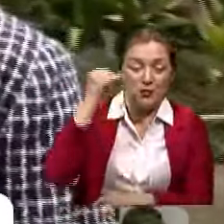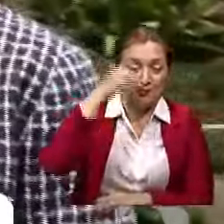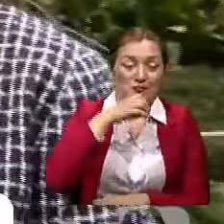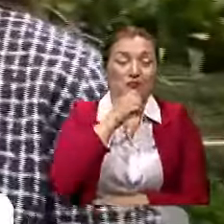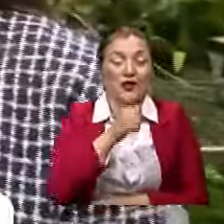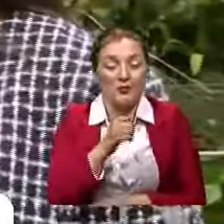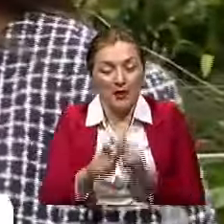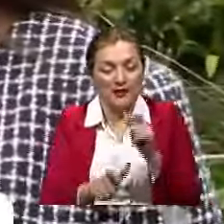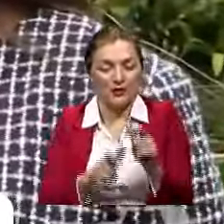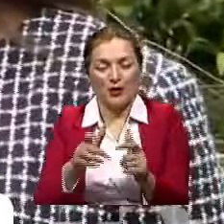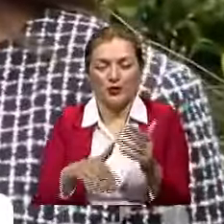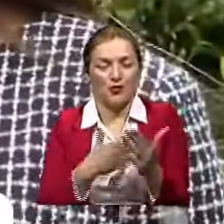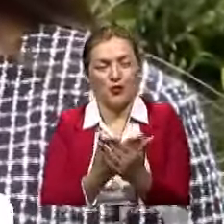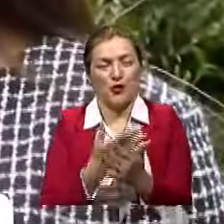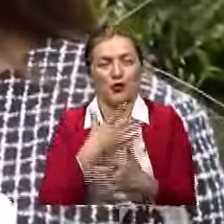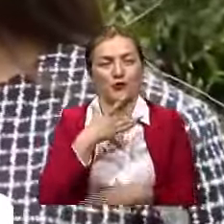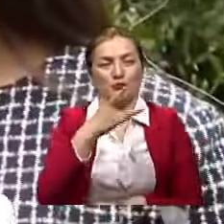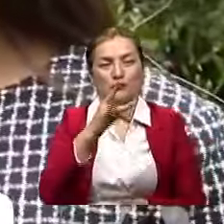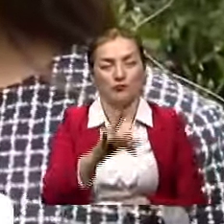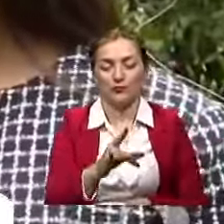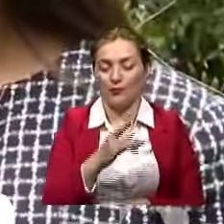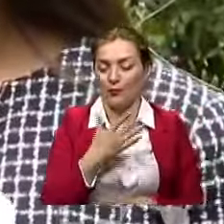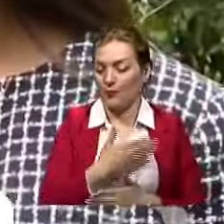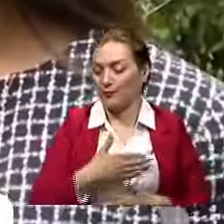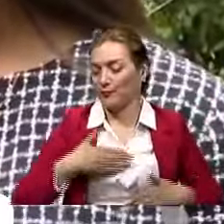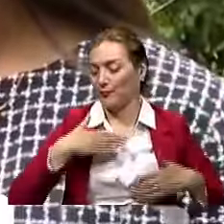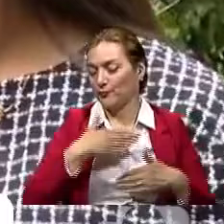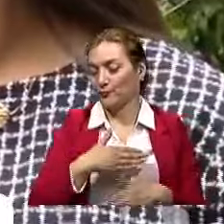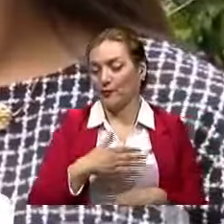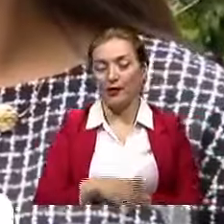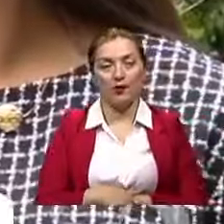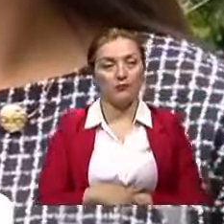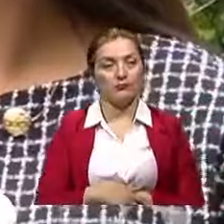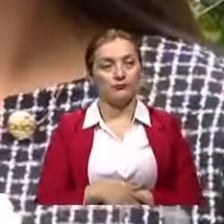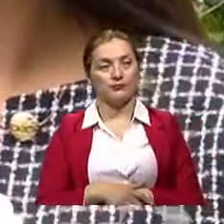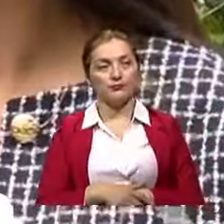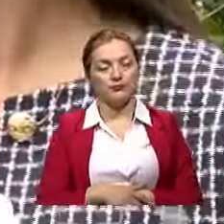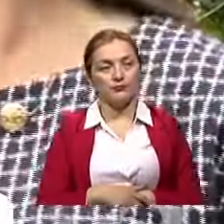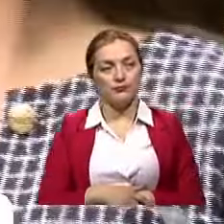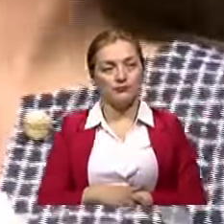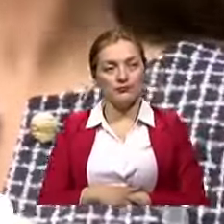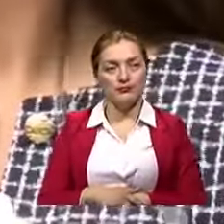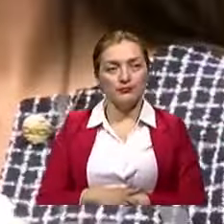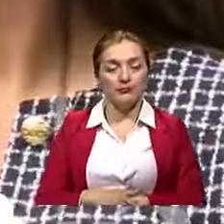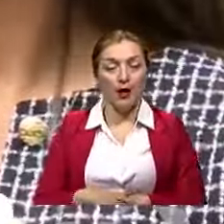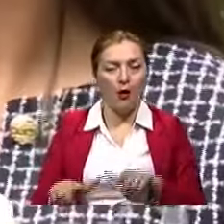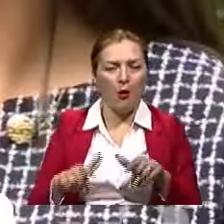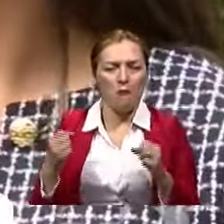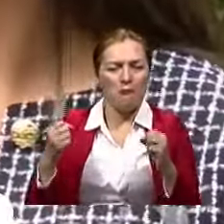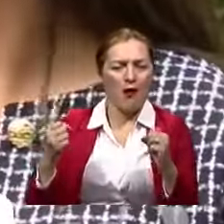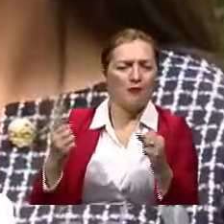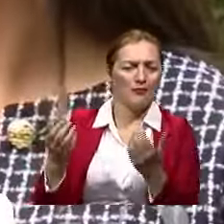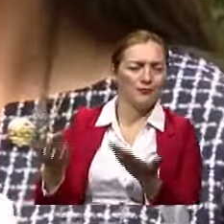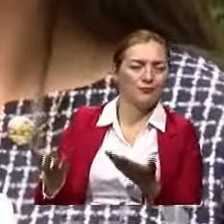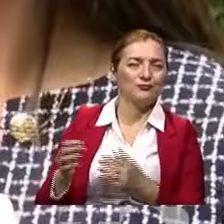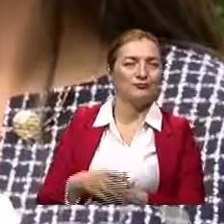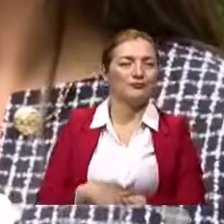personas de la tercera edad. Todo el mundo realmente disfruta muchísimo de esta experiencia que es intensa en algunos lugares. Van a ver que